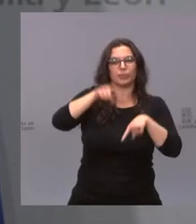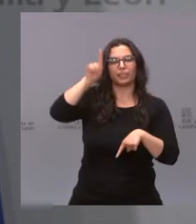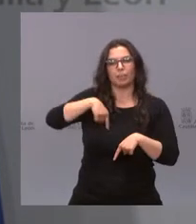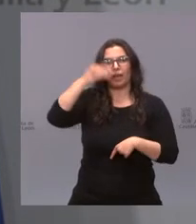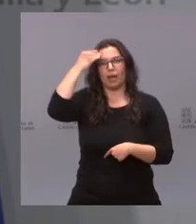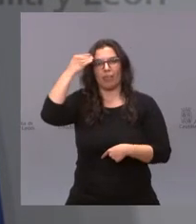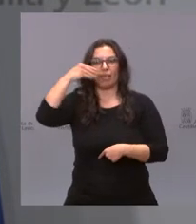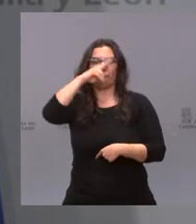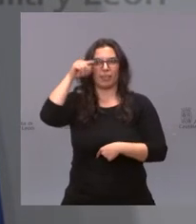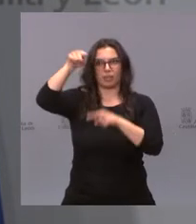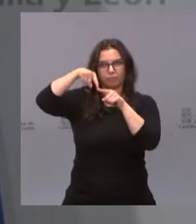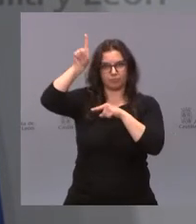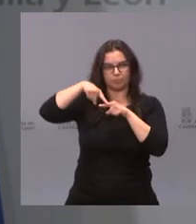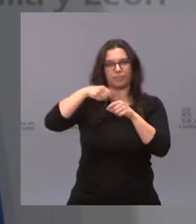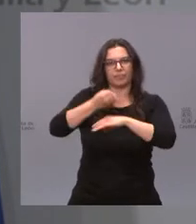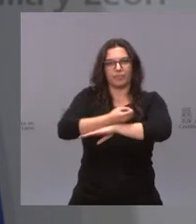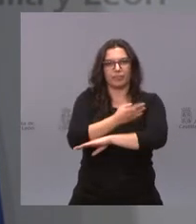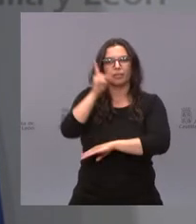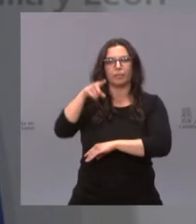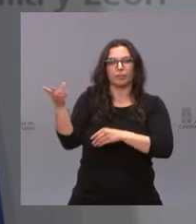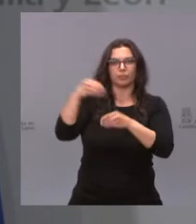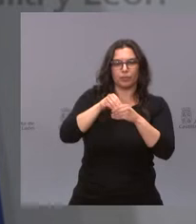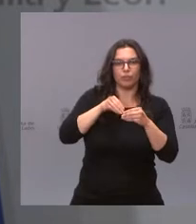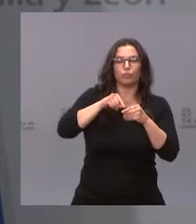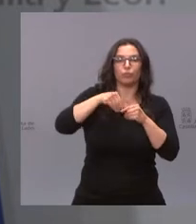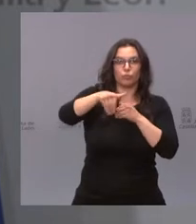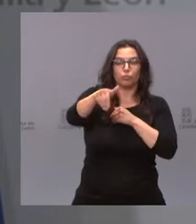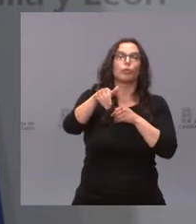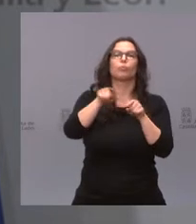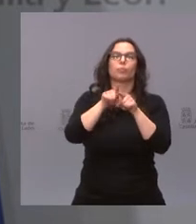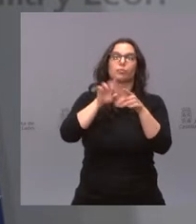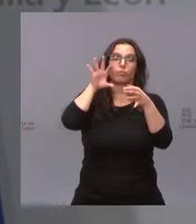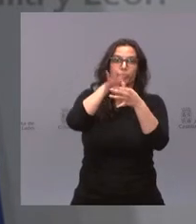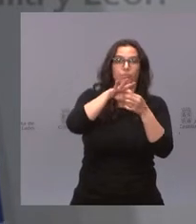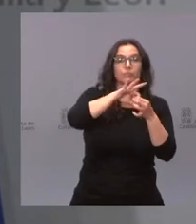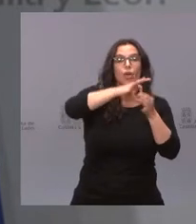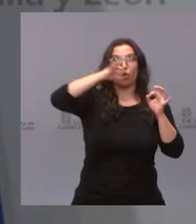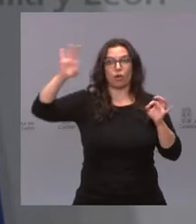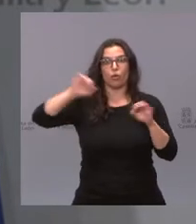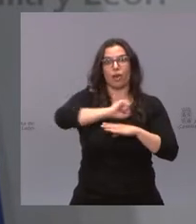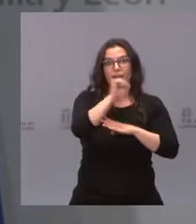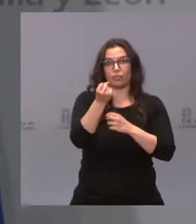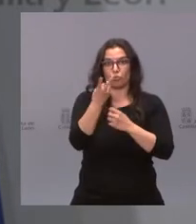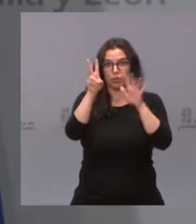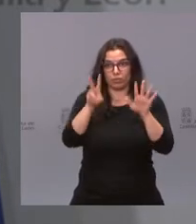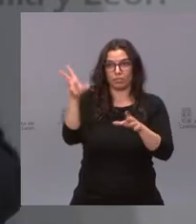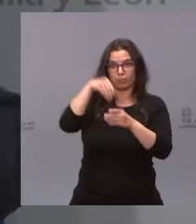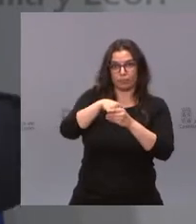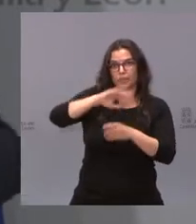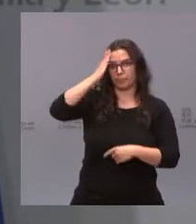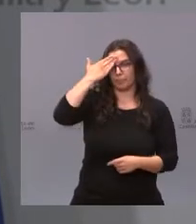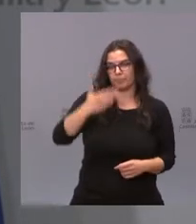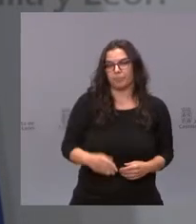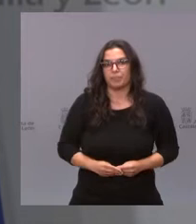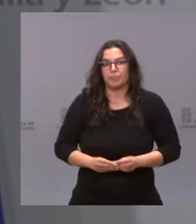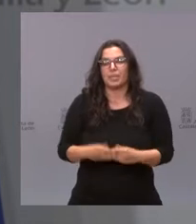su incorporación como futuro ramal central del corredor atlántico número 7. Se trata,